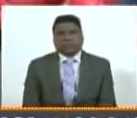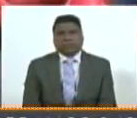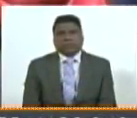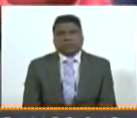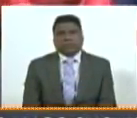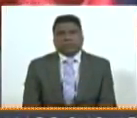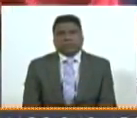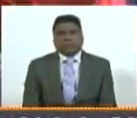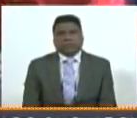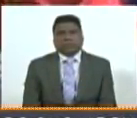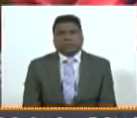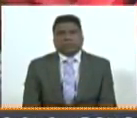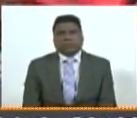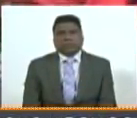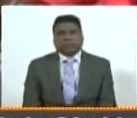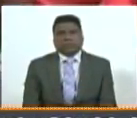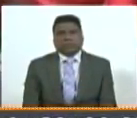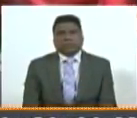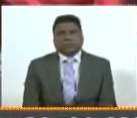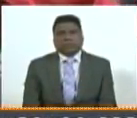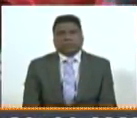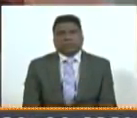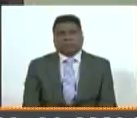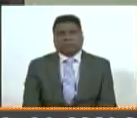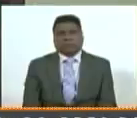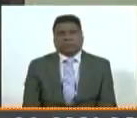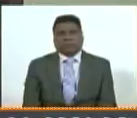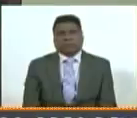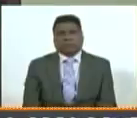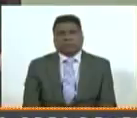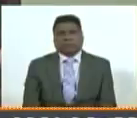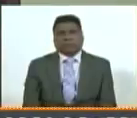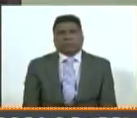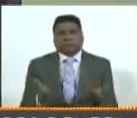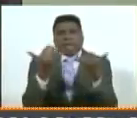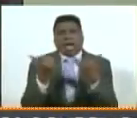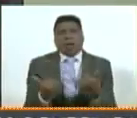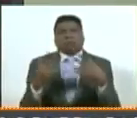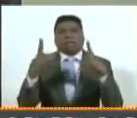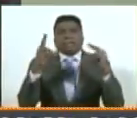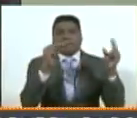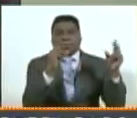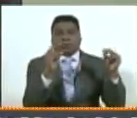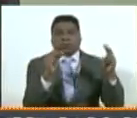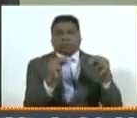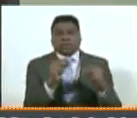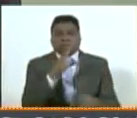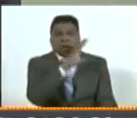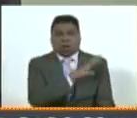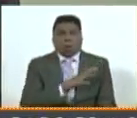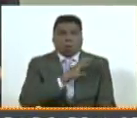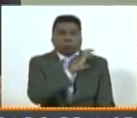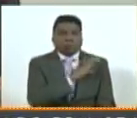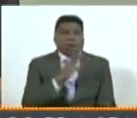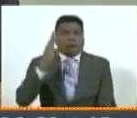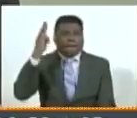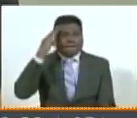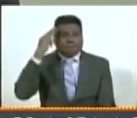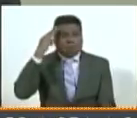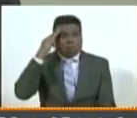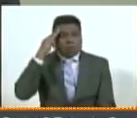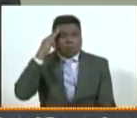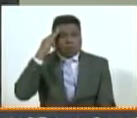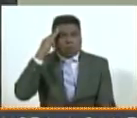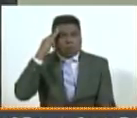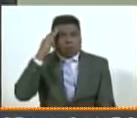Carlos a esta hora vamos a escuchar palabras del presidente del Consejo moral republicano tarz de William s quien va